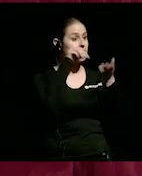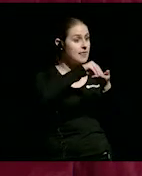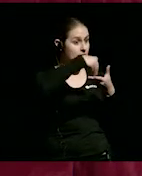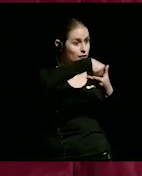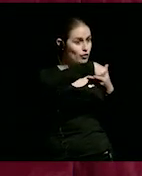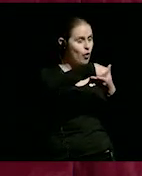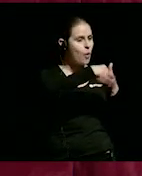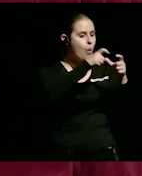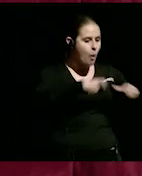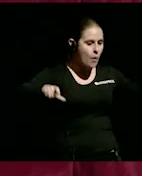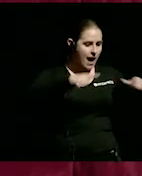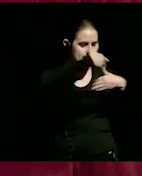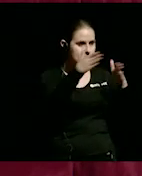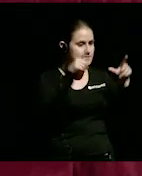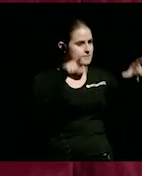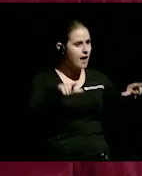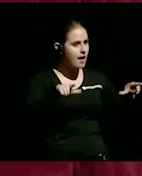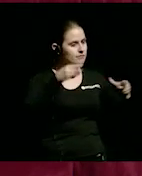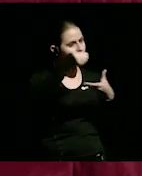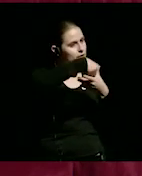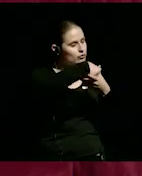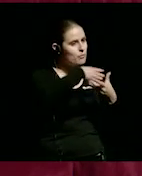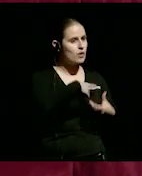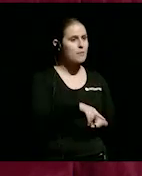Y nuestro presupuesto anual